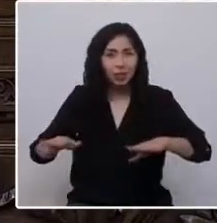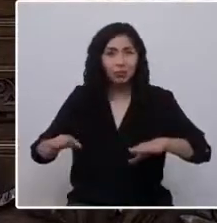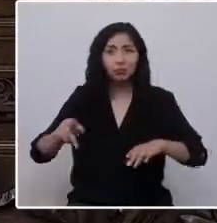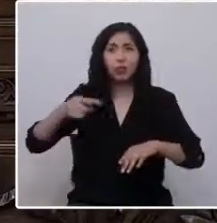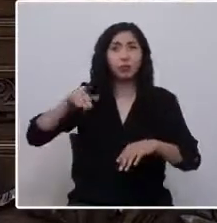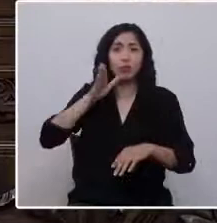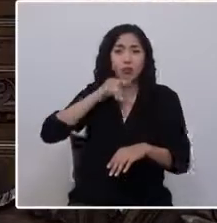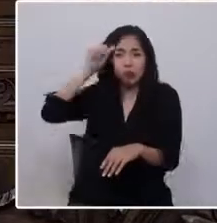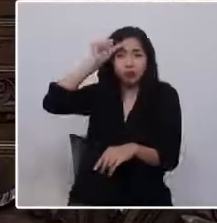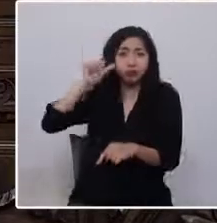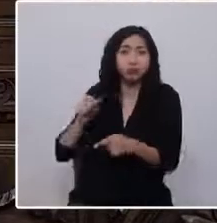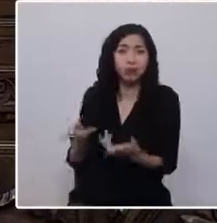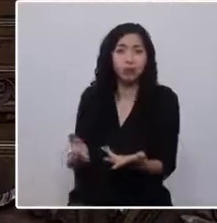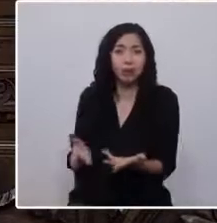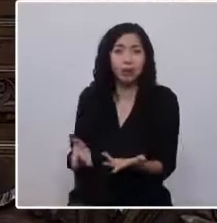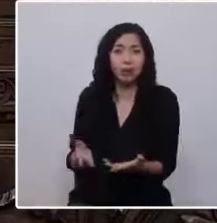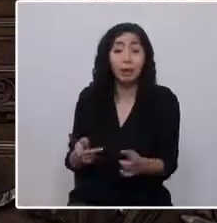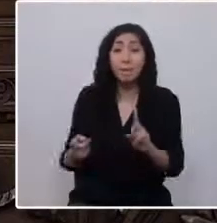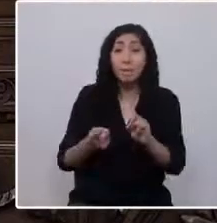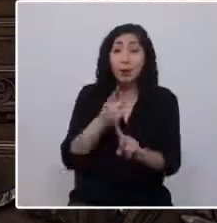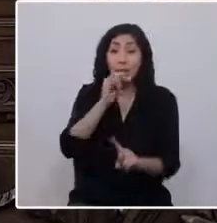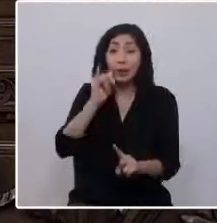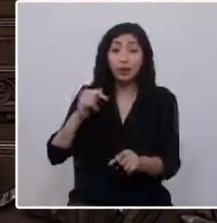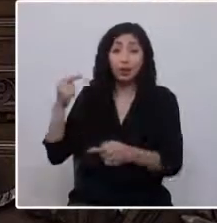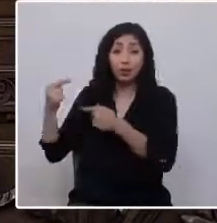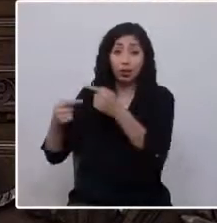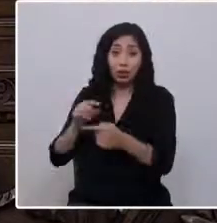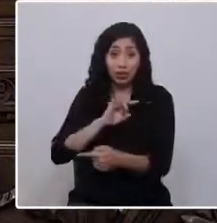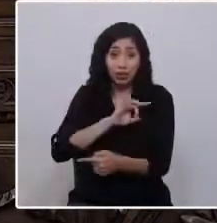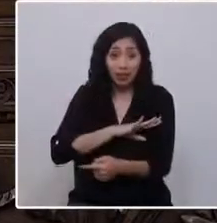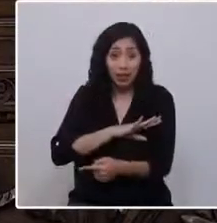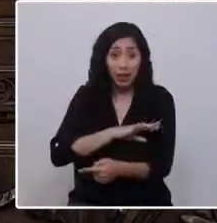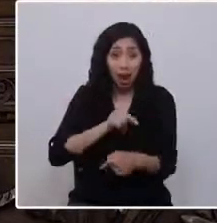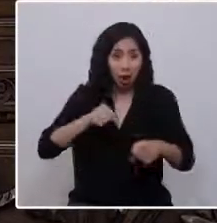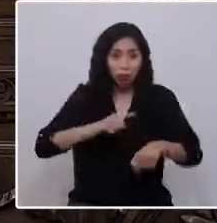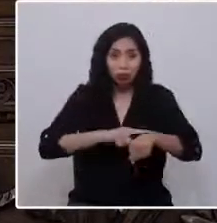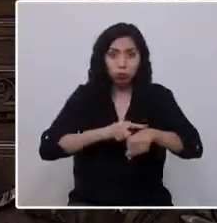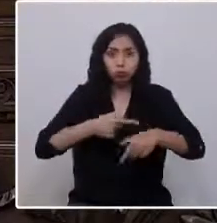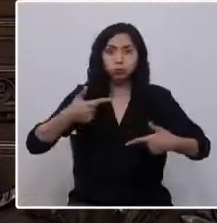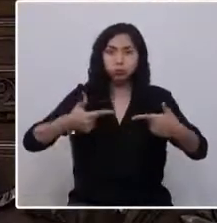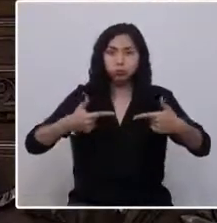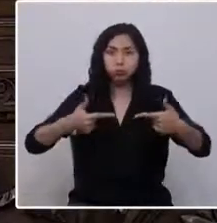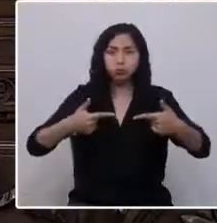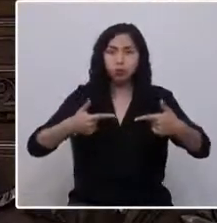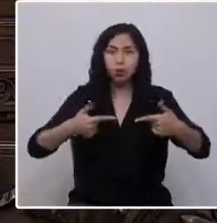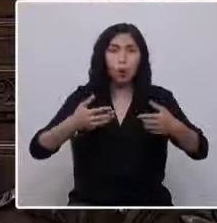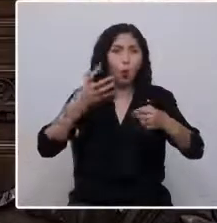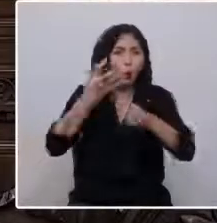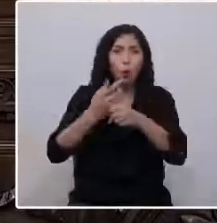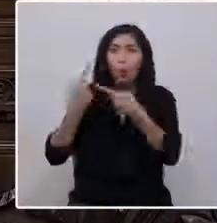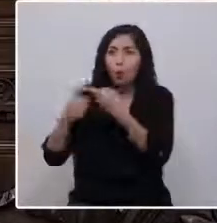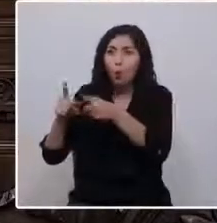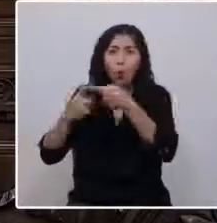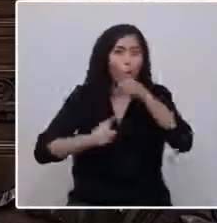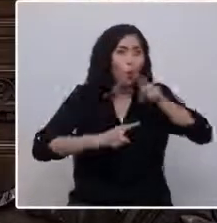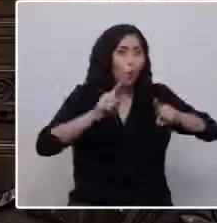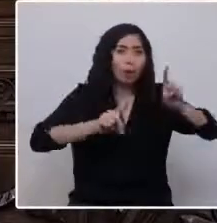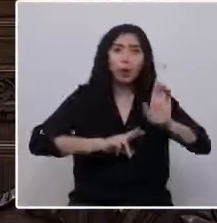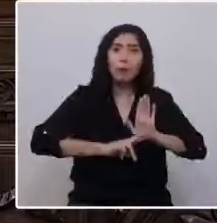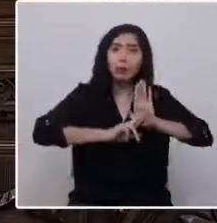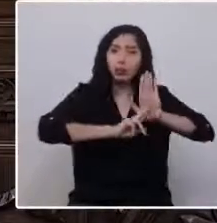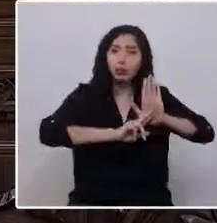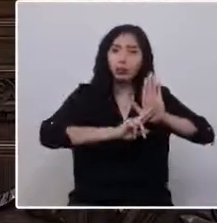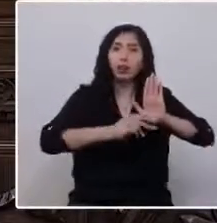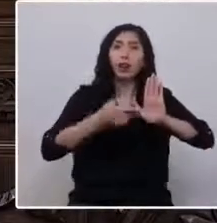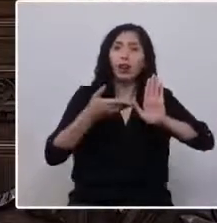por primera vez en la historia de chile en una instancia política se ha plasmado una gran diversidad de representación que ha desbordado en la